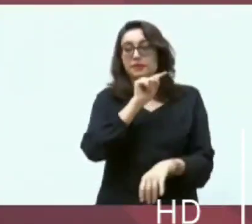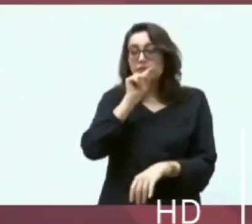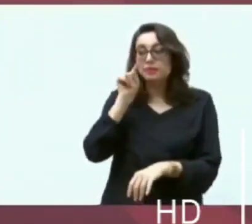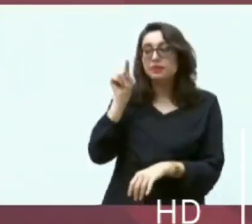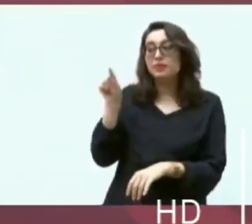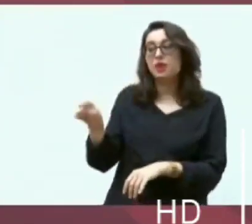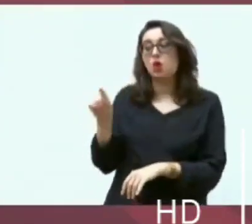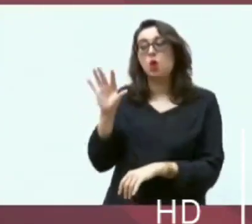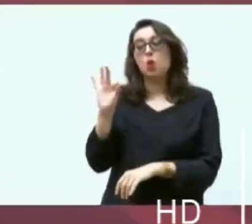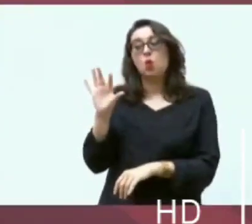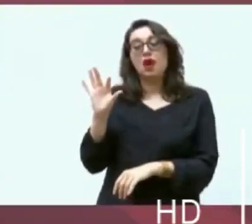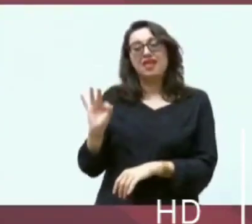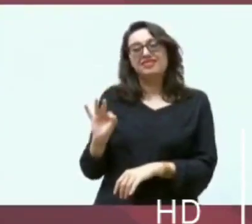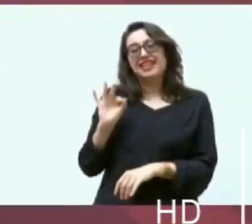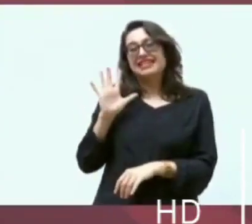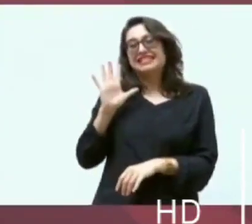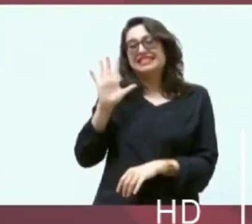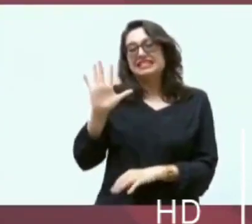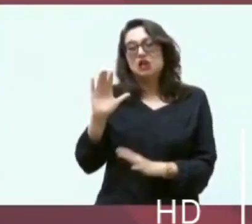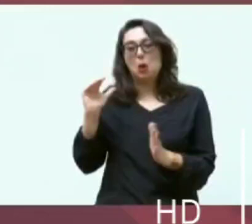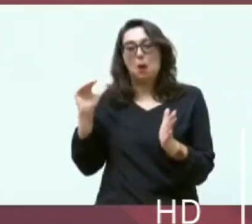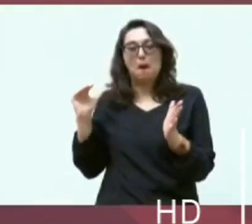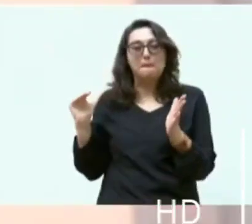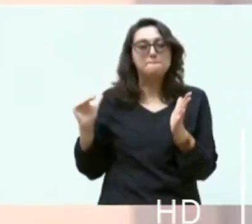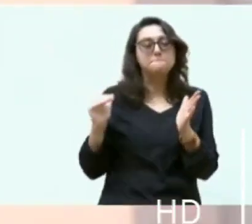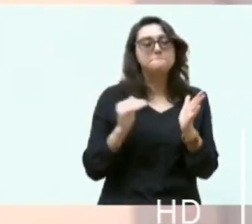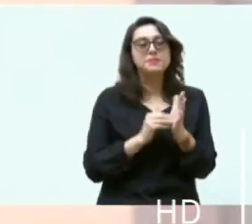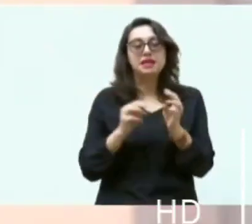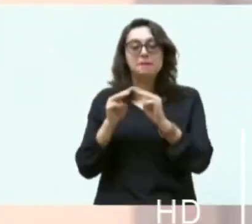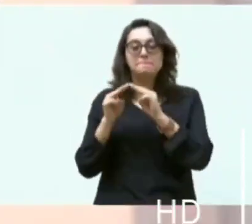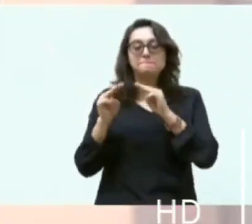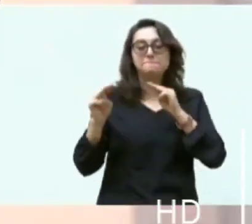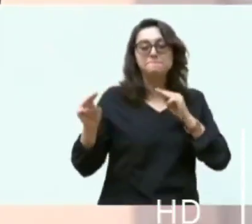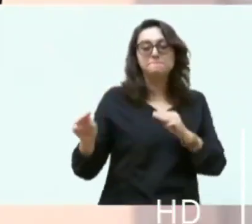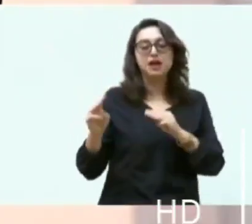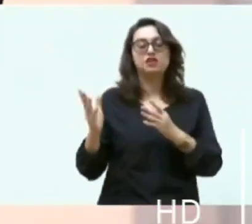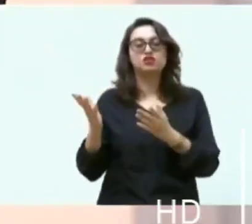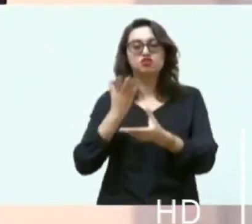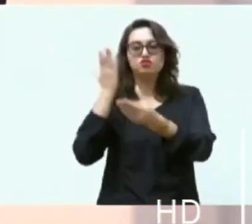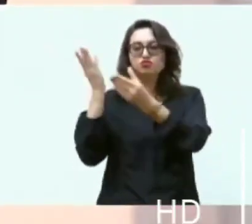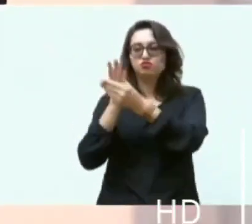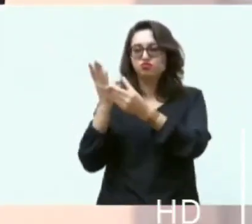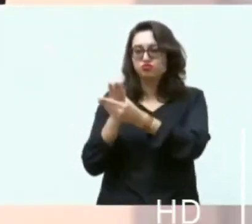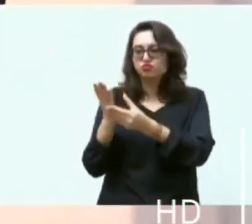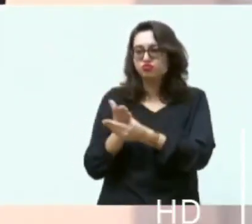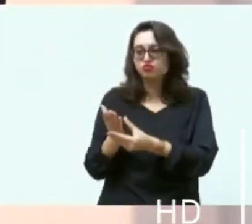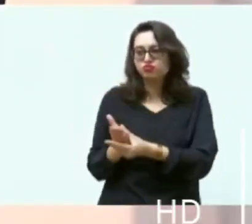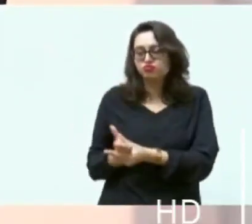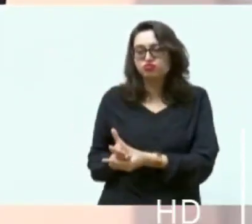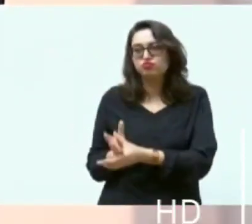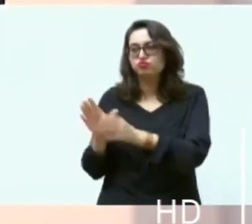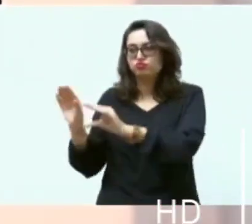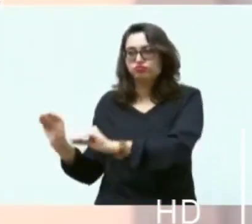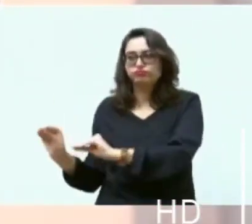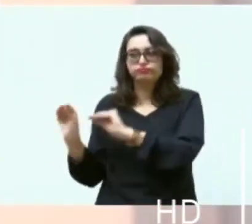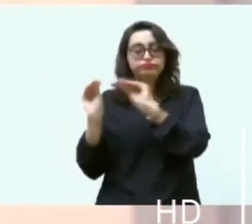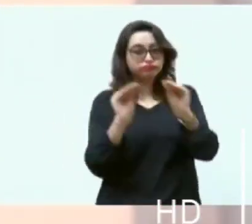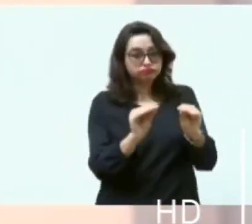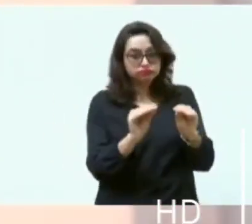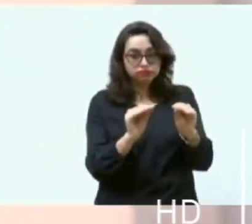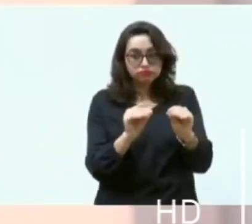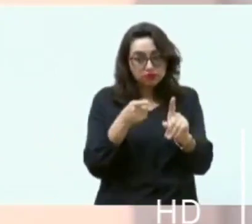mil metros lineales de documentos. Sí vamos a lograrlo, ¿verdad?